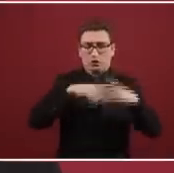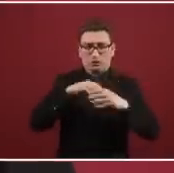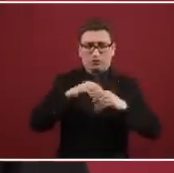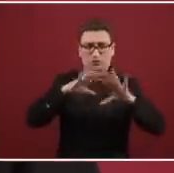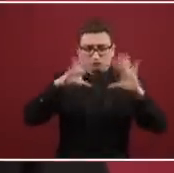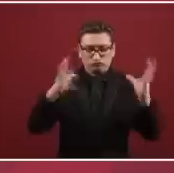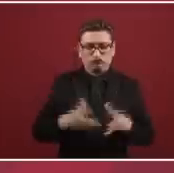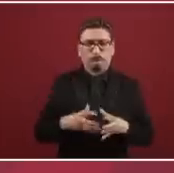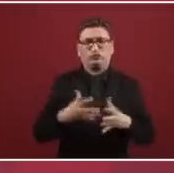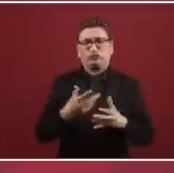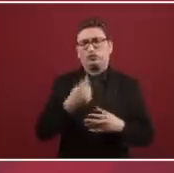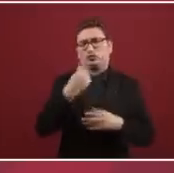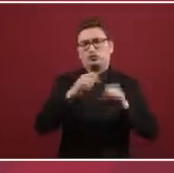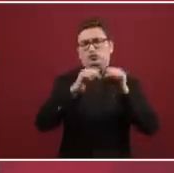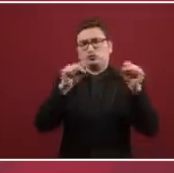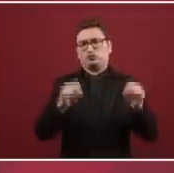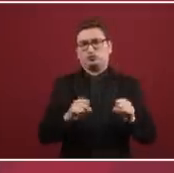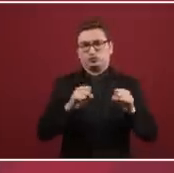en un sistema